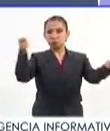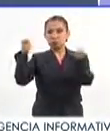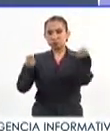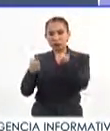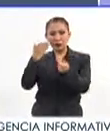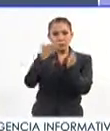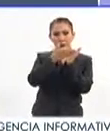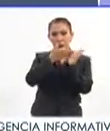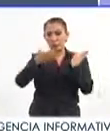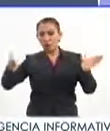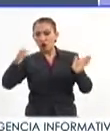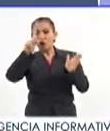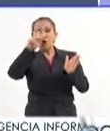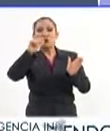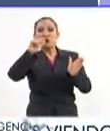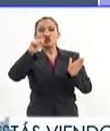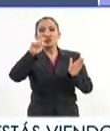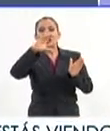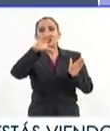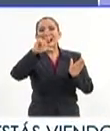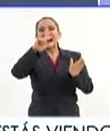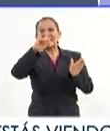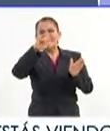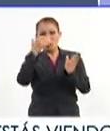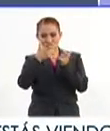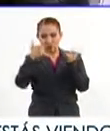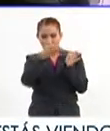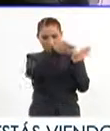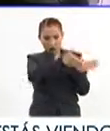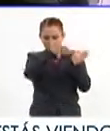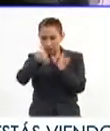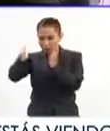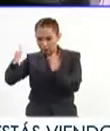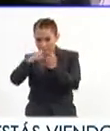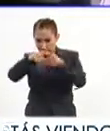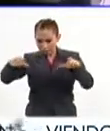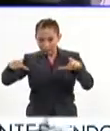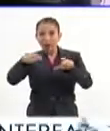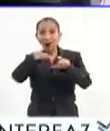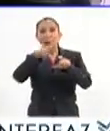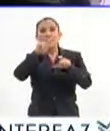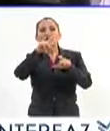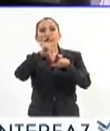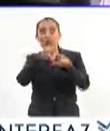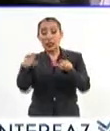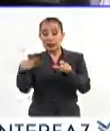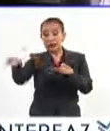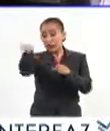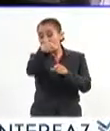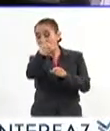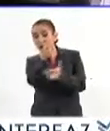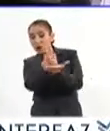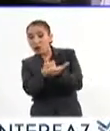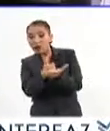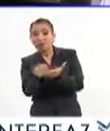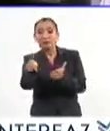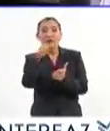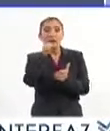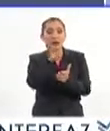que nosotros conocemos, el posclásico, y que básicamente la traza urbana pues también va a